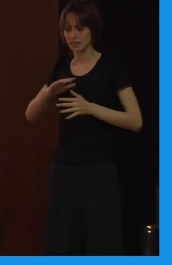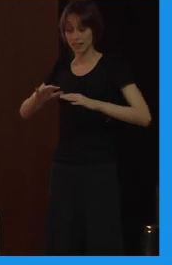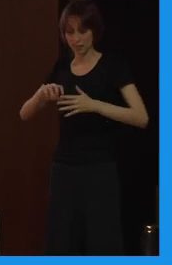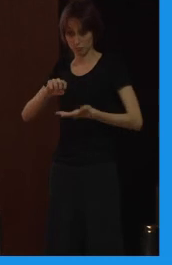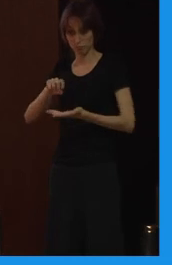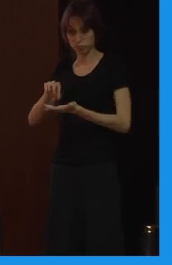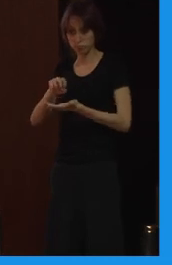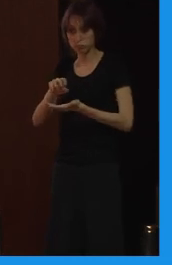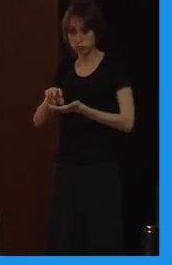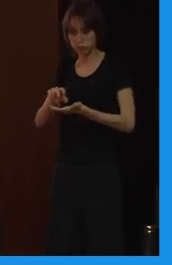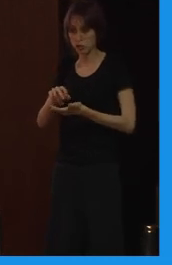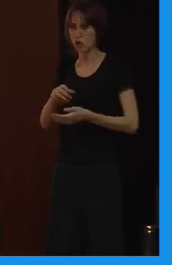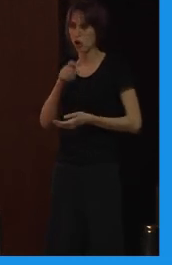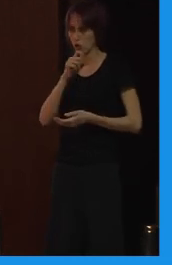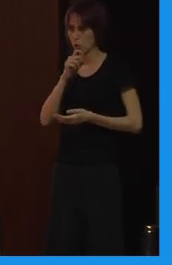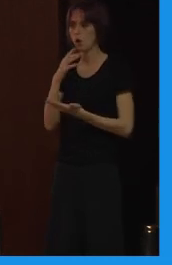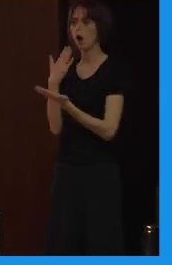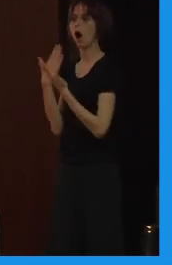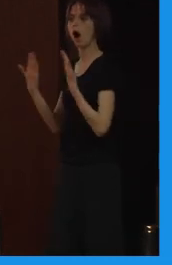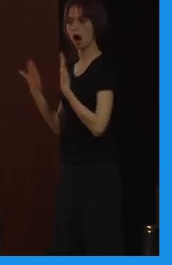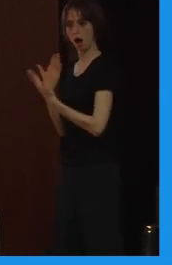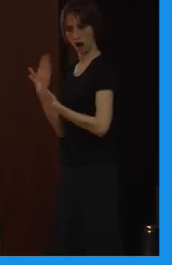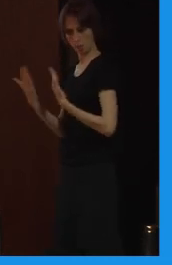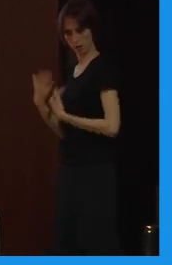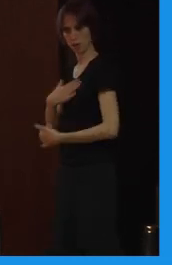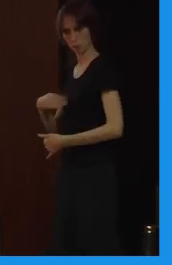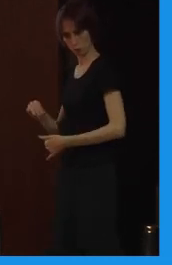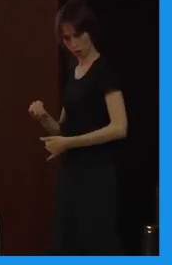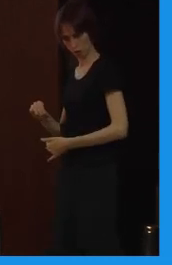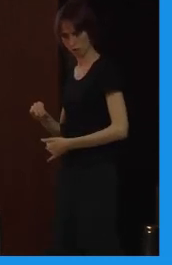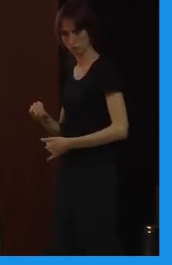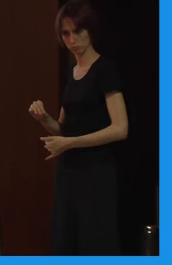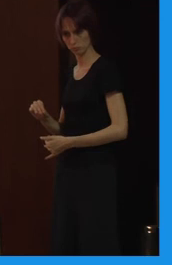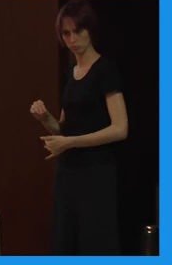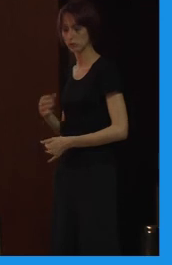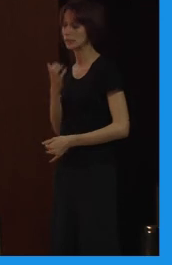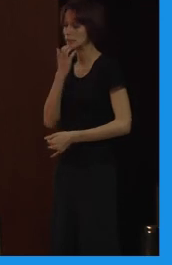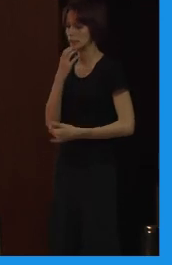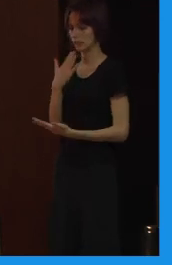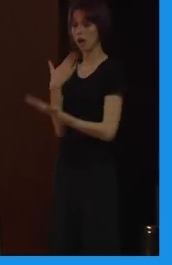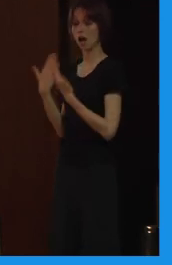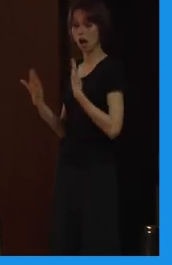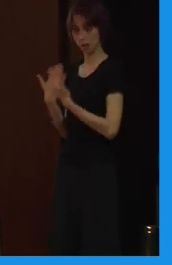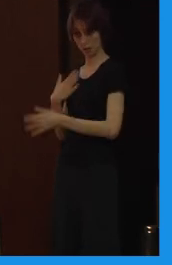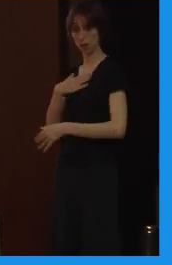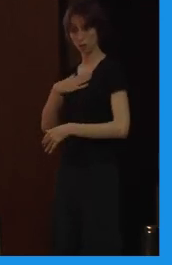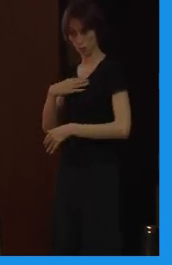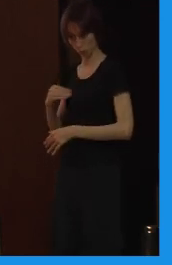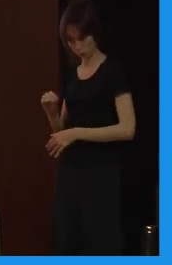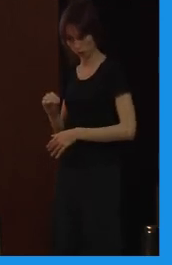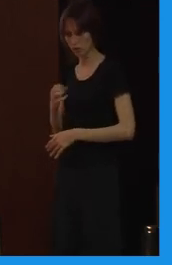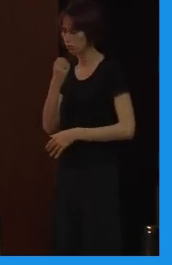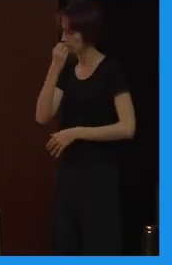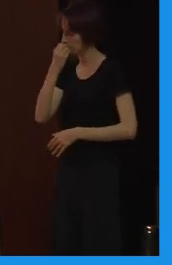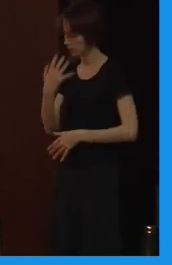mucha paciente con obesidad, con colesterol, y los ves en algunas zonas de Valencia que se puedan dar, que van hablando,